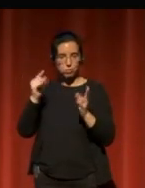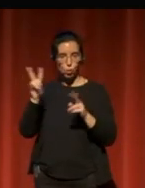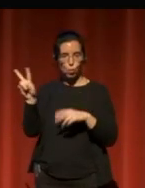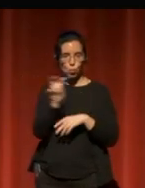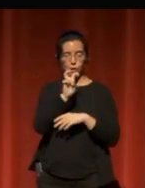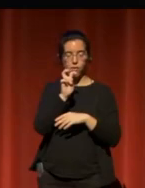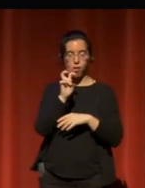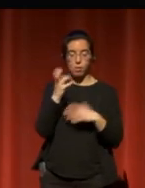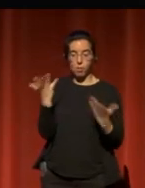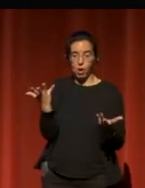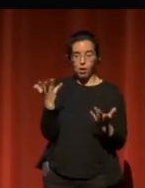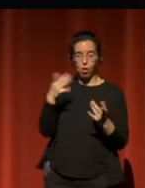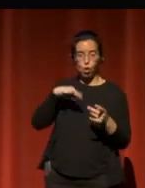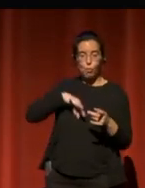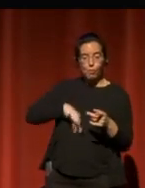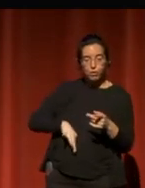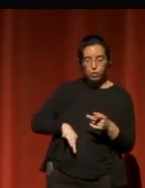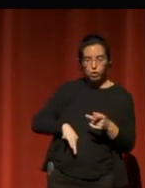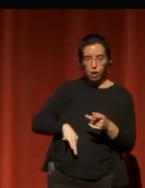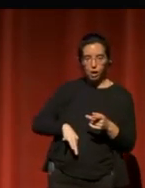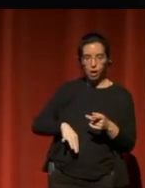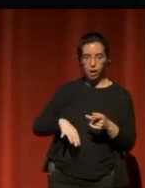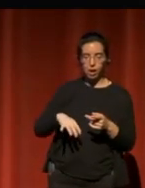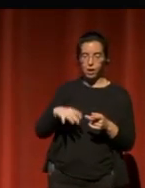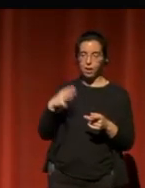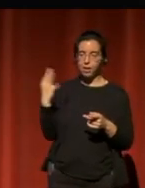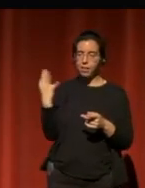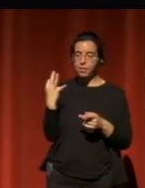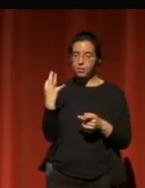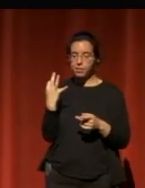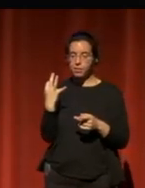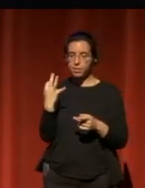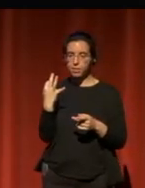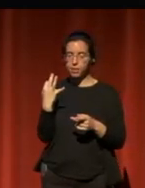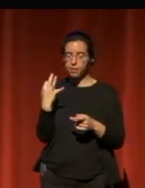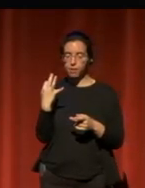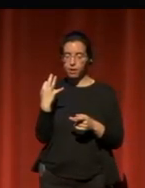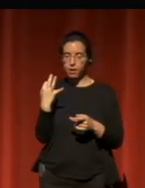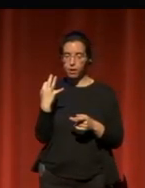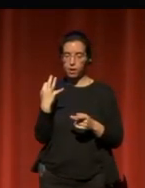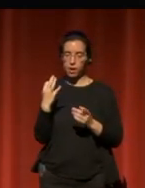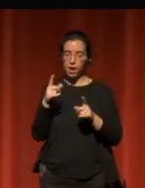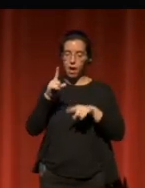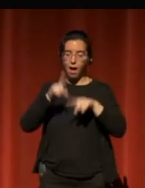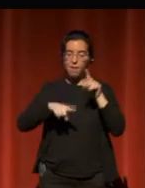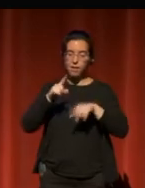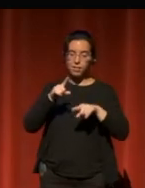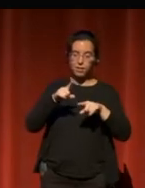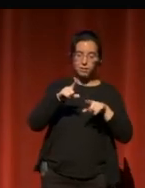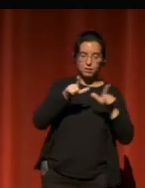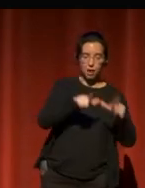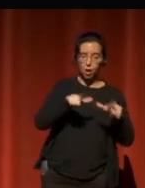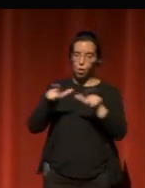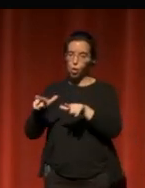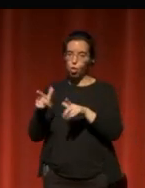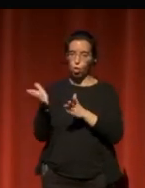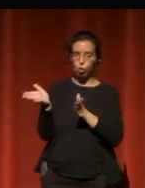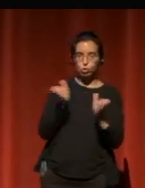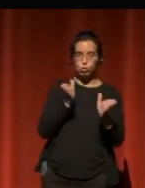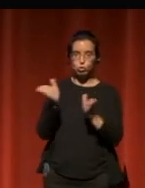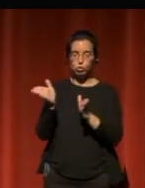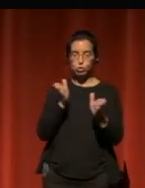el mundo profesional requiere de unas capacitaciones que están a veces entre dos aguas. Entonces, yo creo que